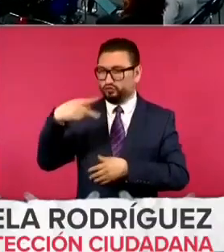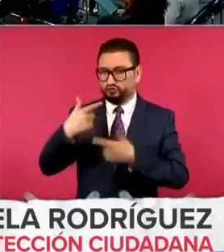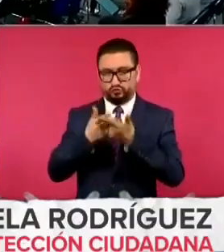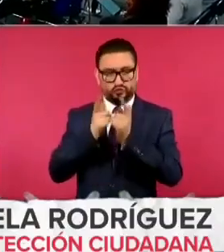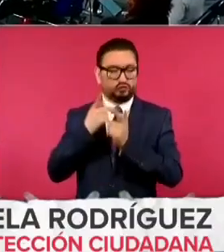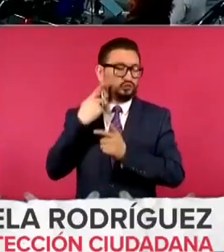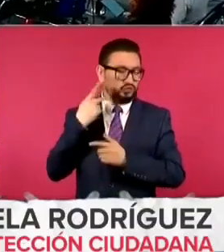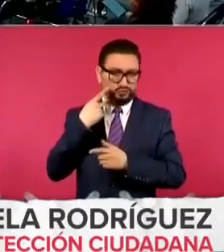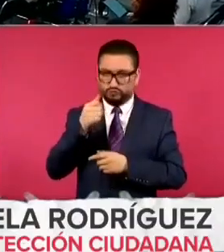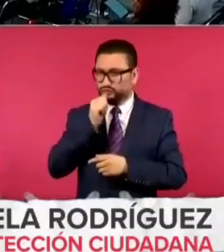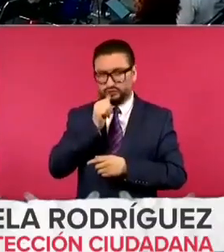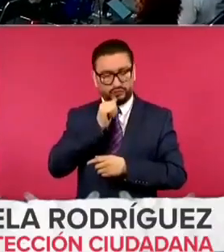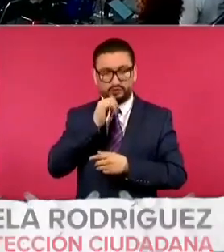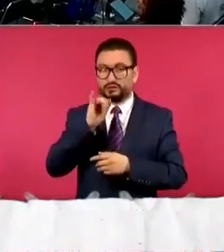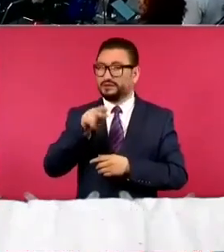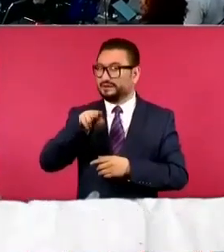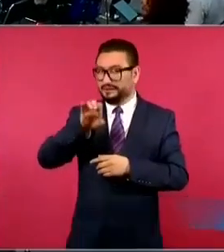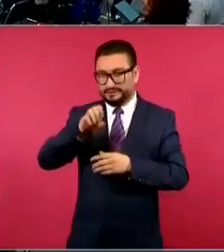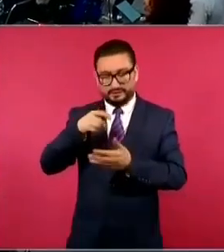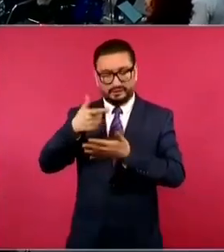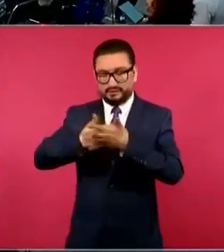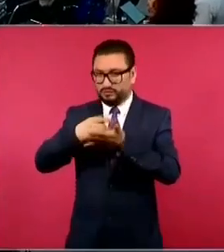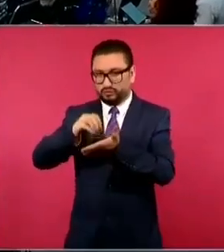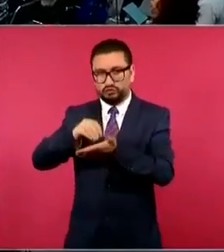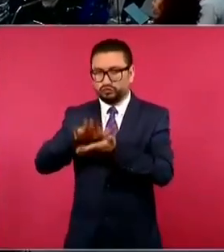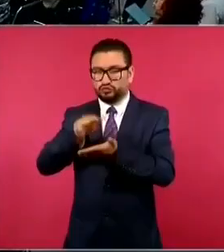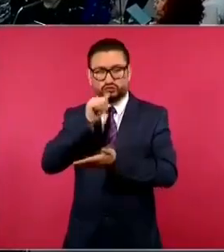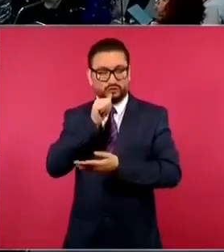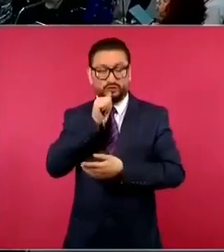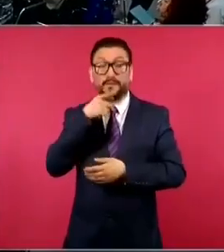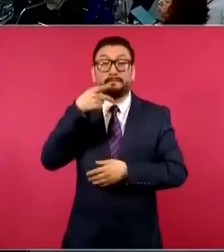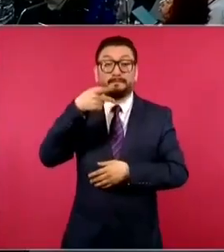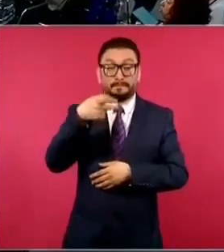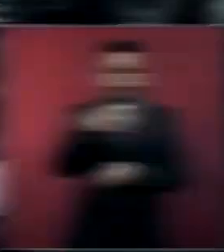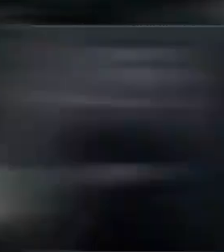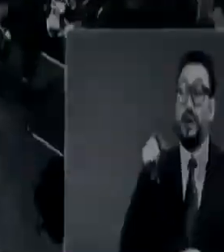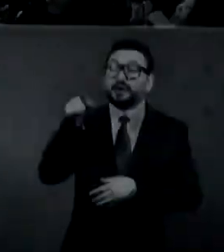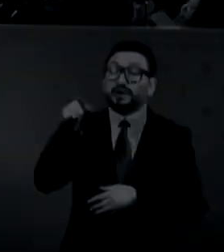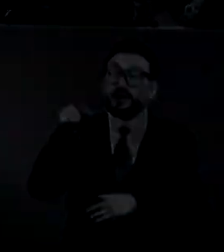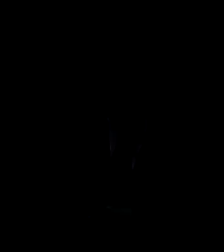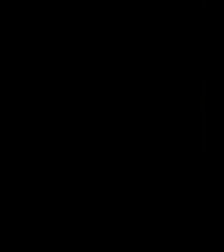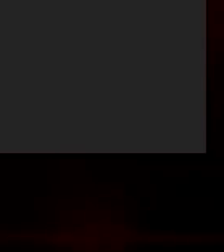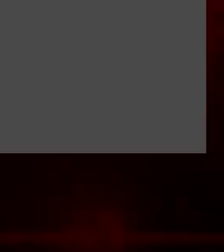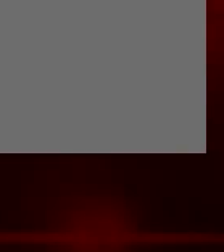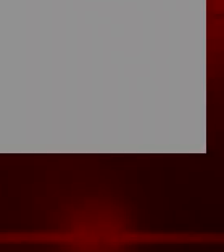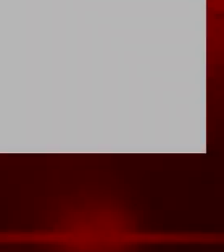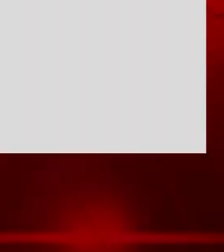ante el INE, pero que en algún momento fueron mencionados para un cargo.